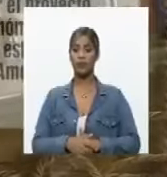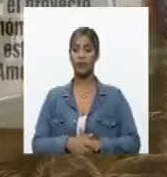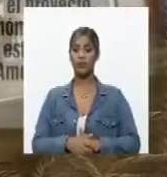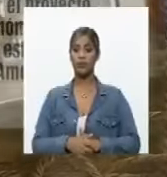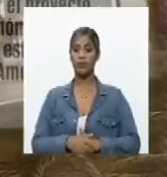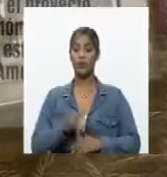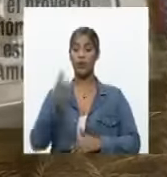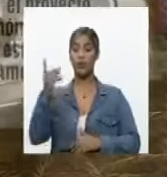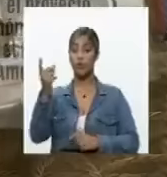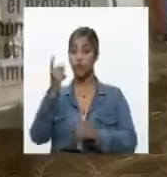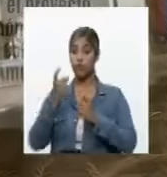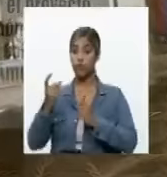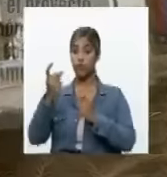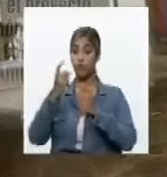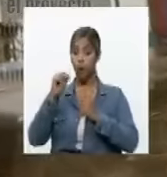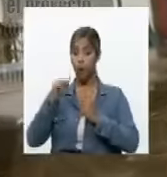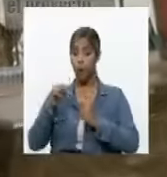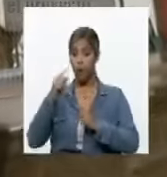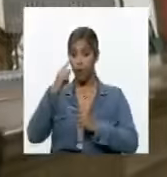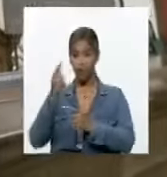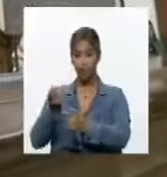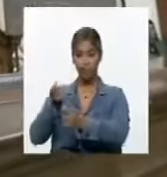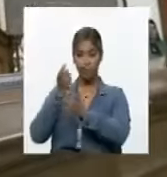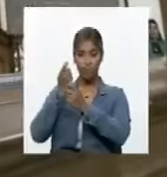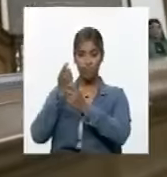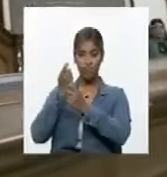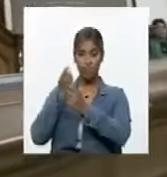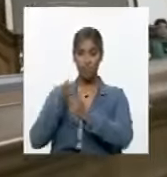sus enseñanzas que podemos hoy conmemorar,